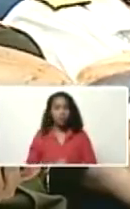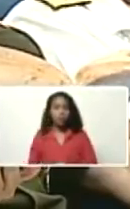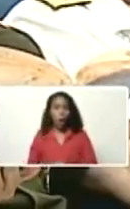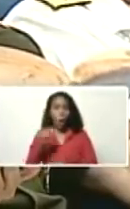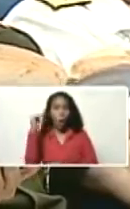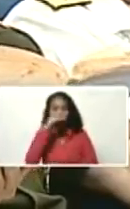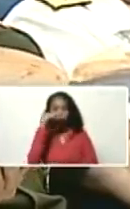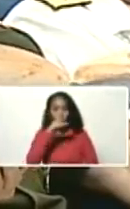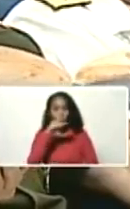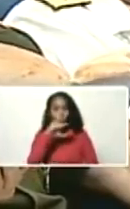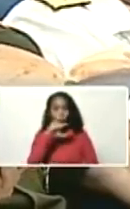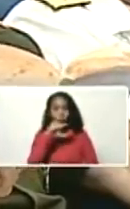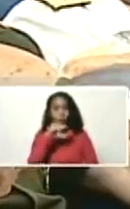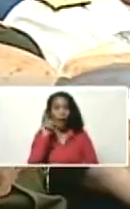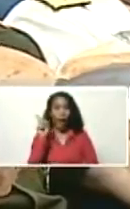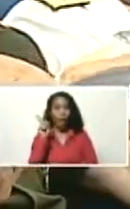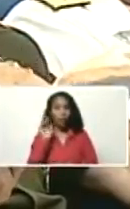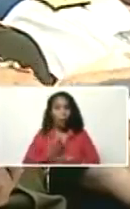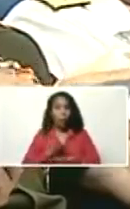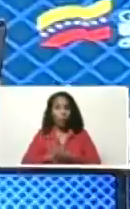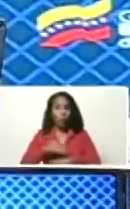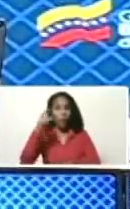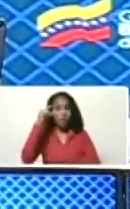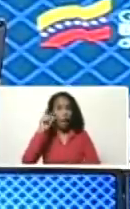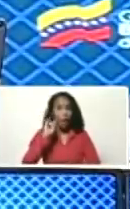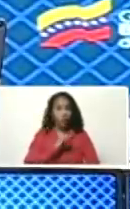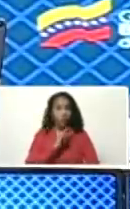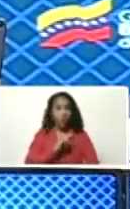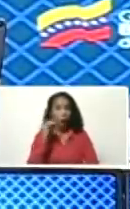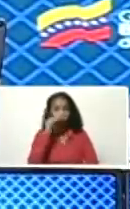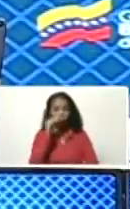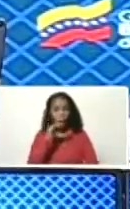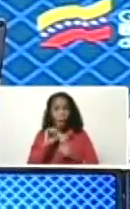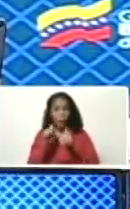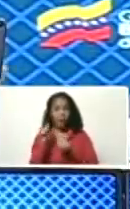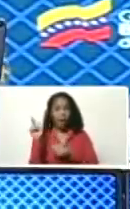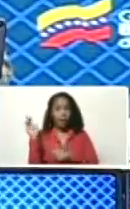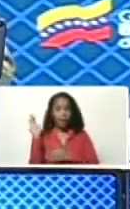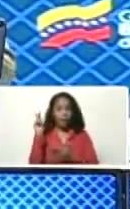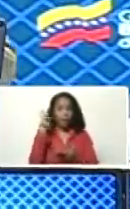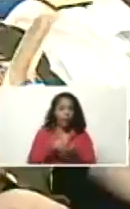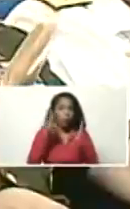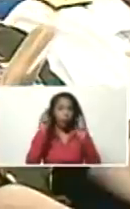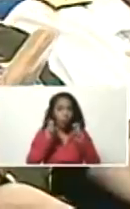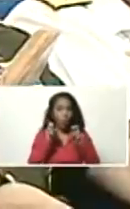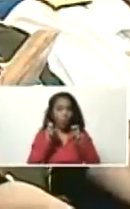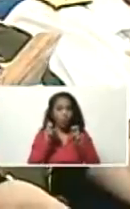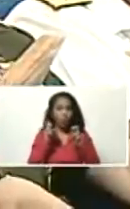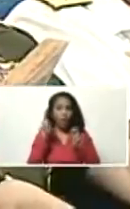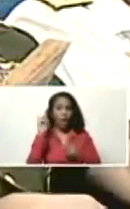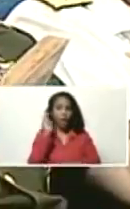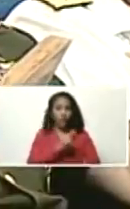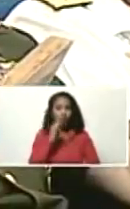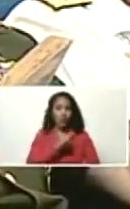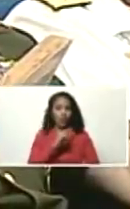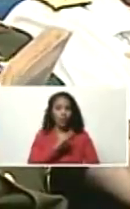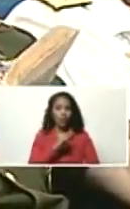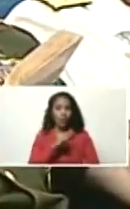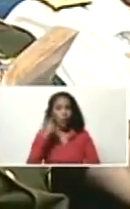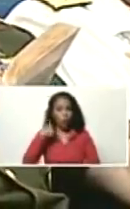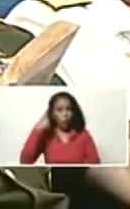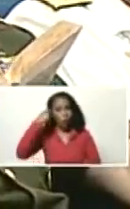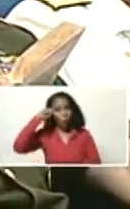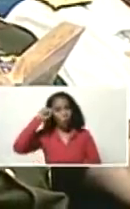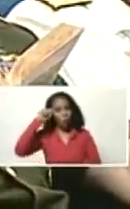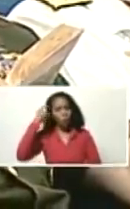dijo usted. Eso fue un día lunes de octubre, acaba Ajá. de regresar el comandante. Y me acuerdo entonces del,